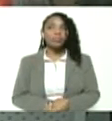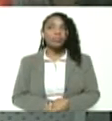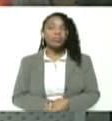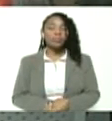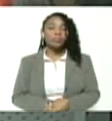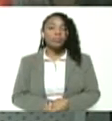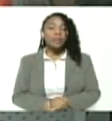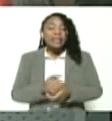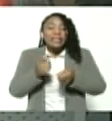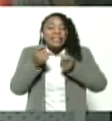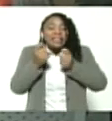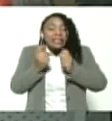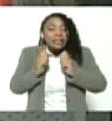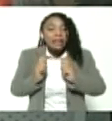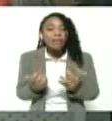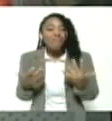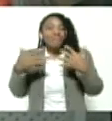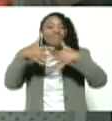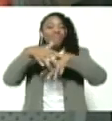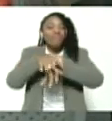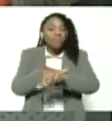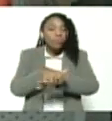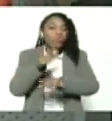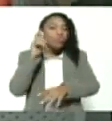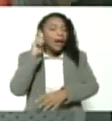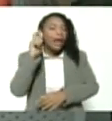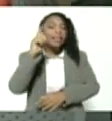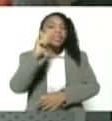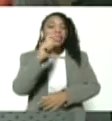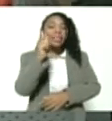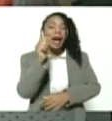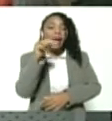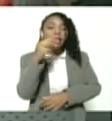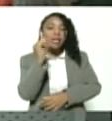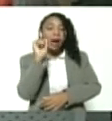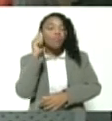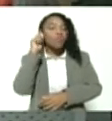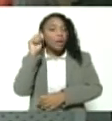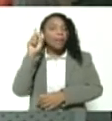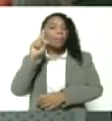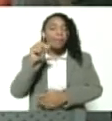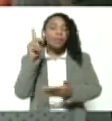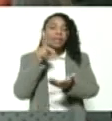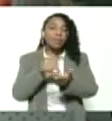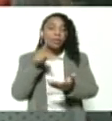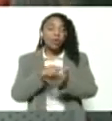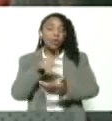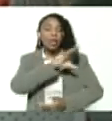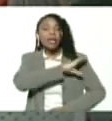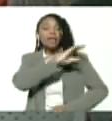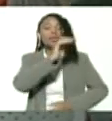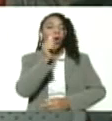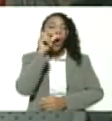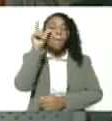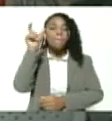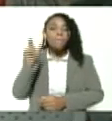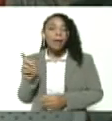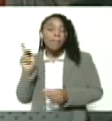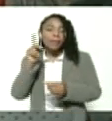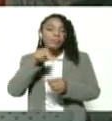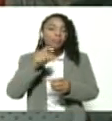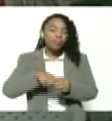Estará también integrada por la rectora Tania D'Amelio y por el rector